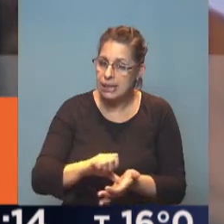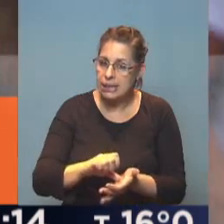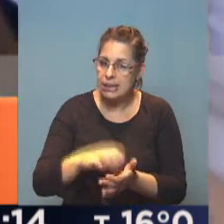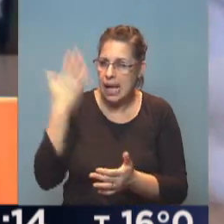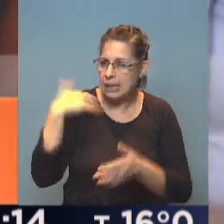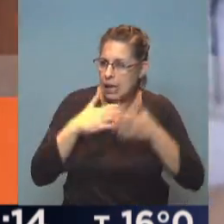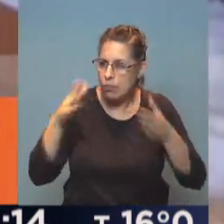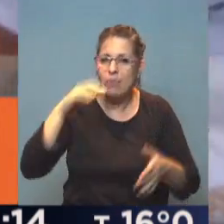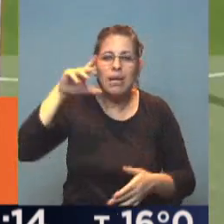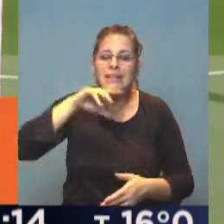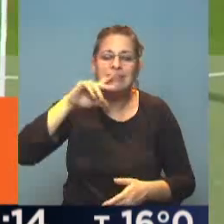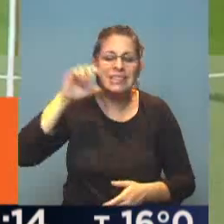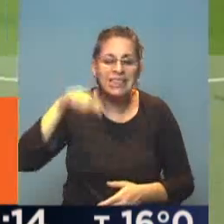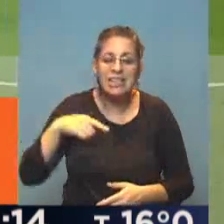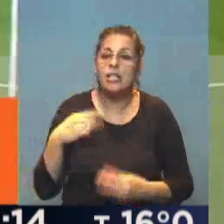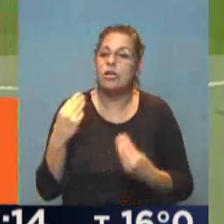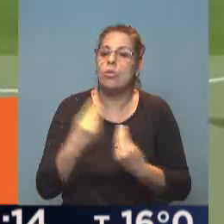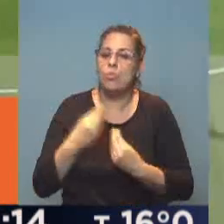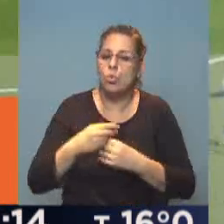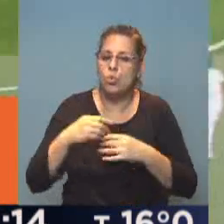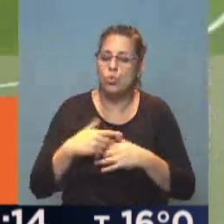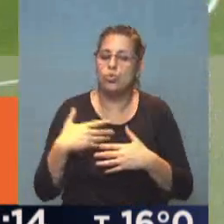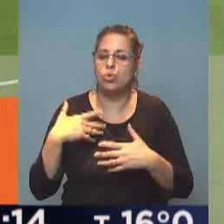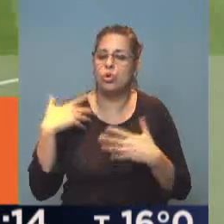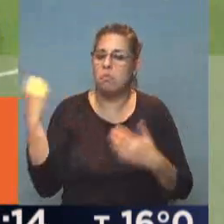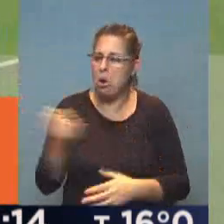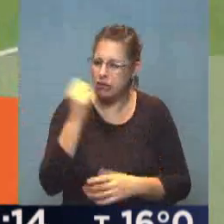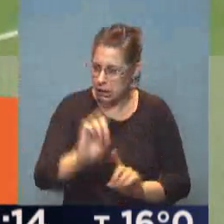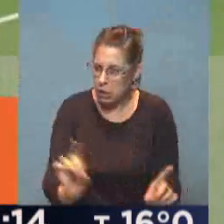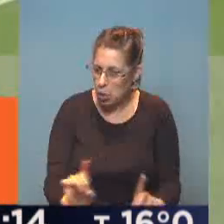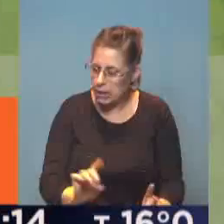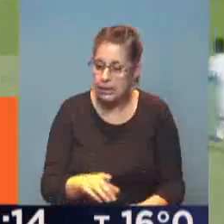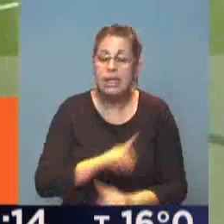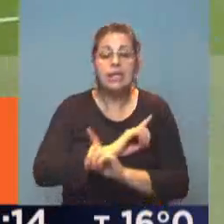época de Platini y demás, no tuvo demasiada repercusión, ni siquiera pudo ganar una